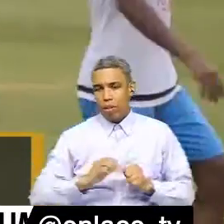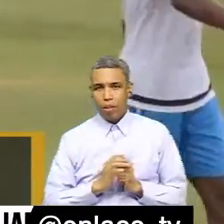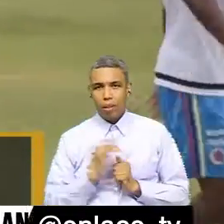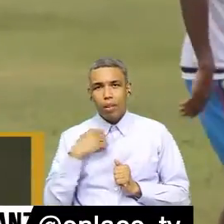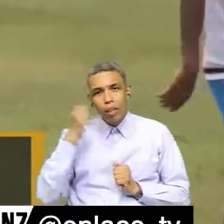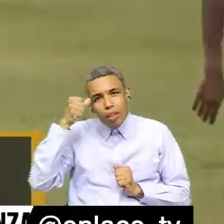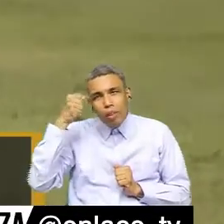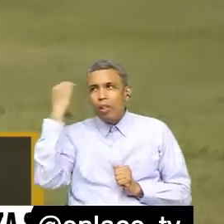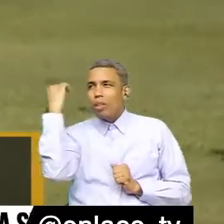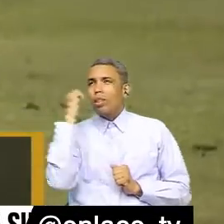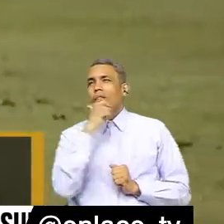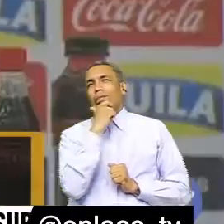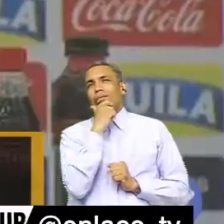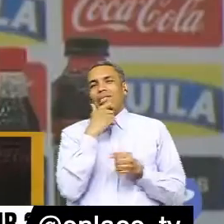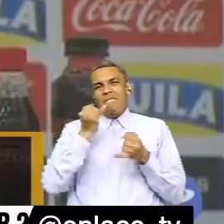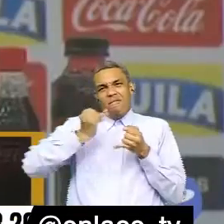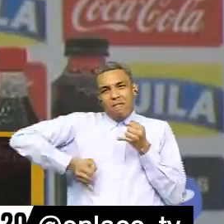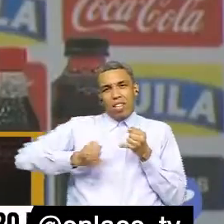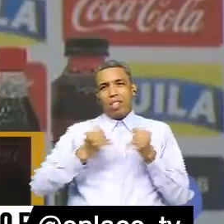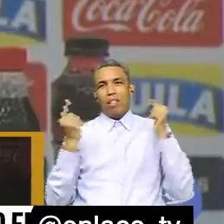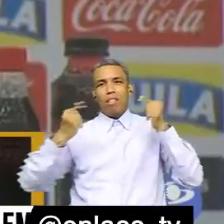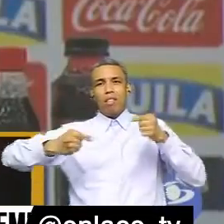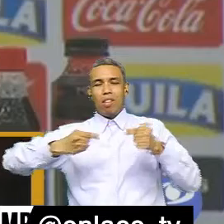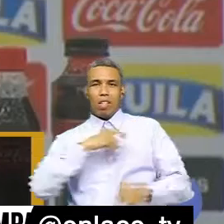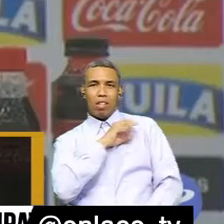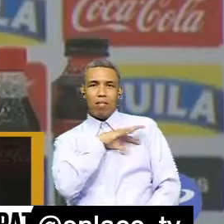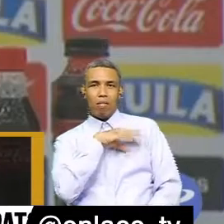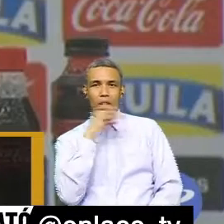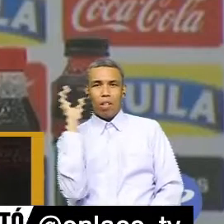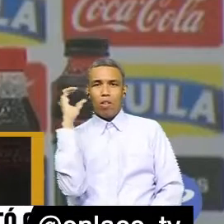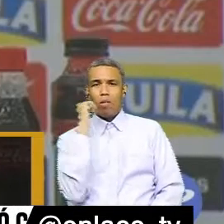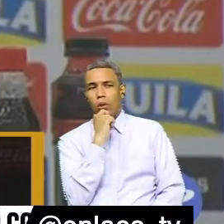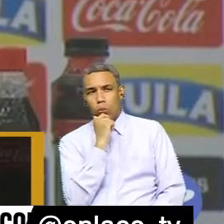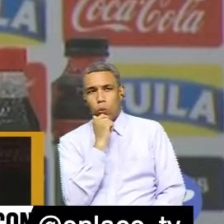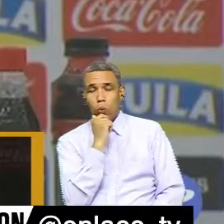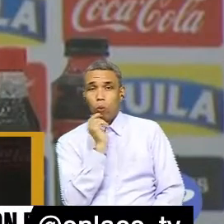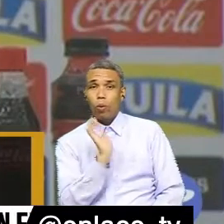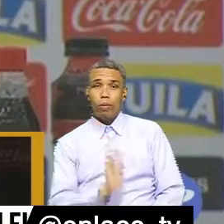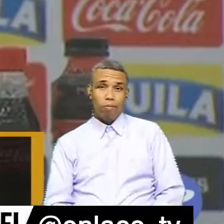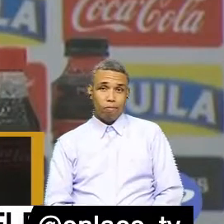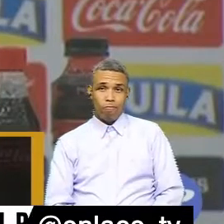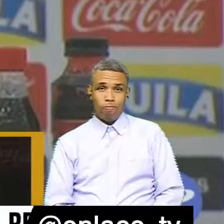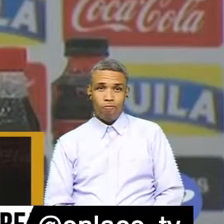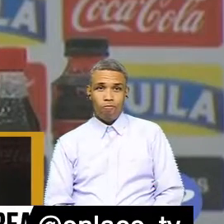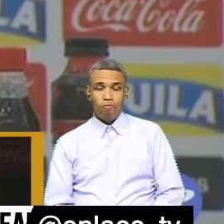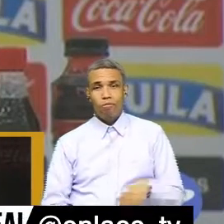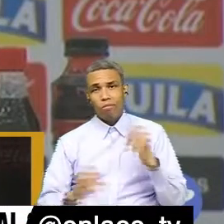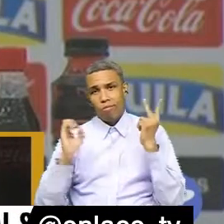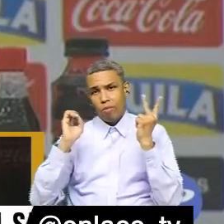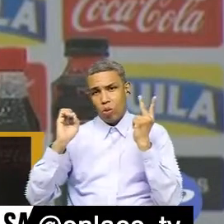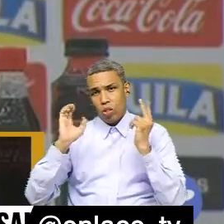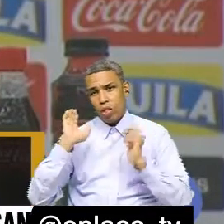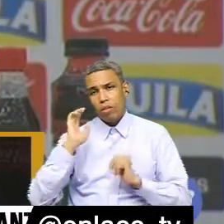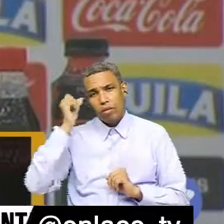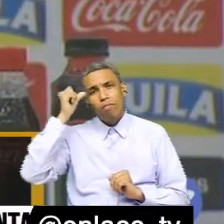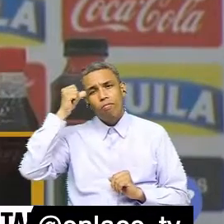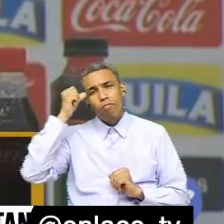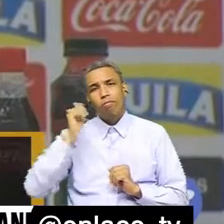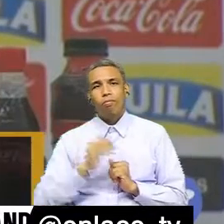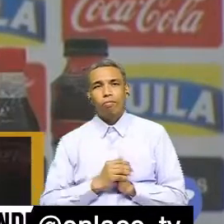recuerdo por qué porque fue en 10 minutos estábamos 0-2 abajo en un partido que se